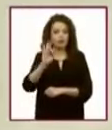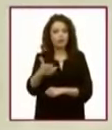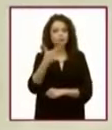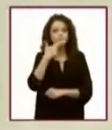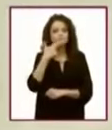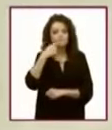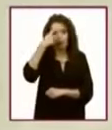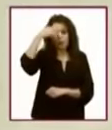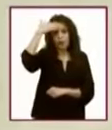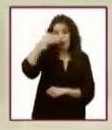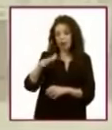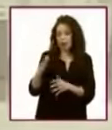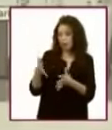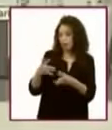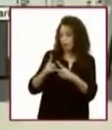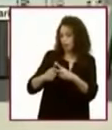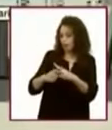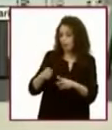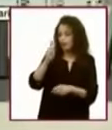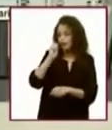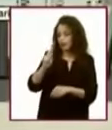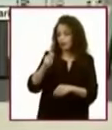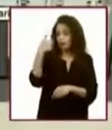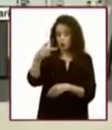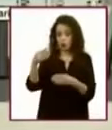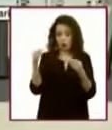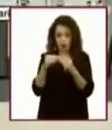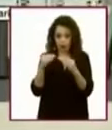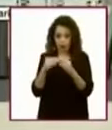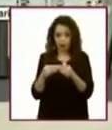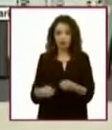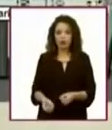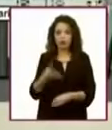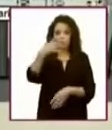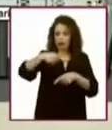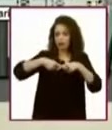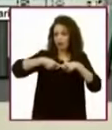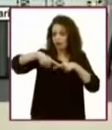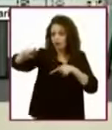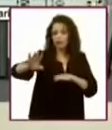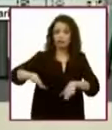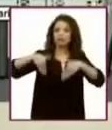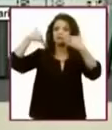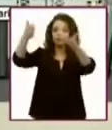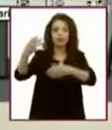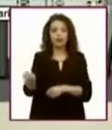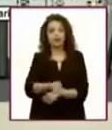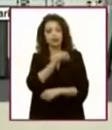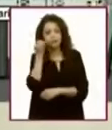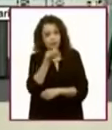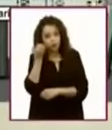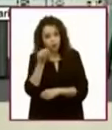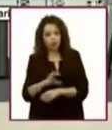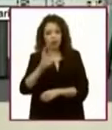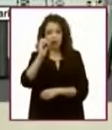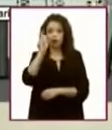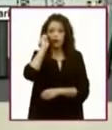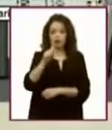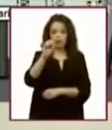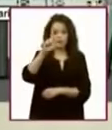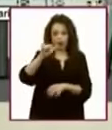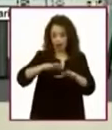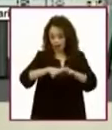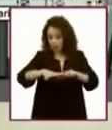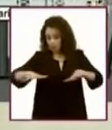buena aproximación de la distancia de tu casa a la escuela, del largo de una tela, del perímetro de un